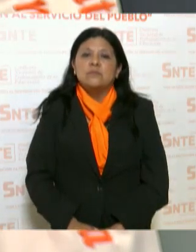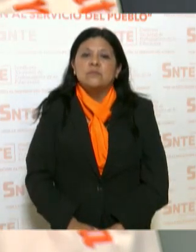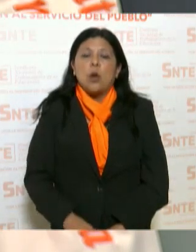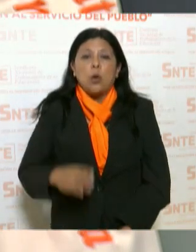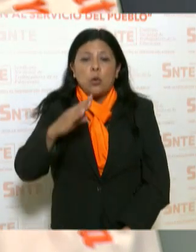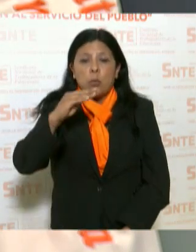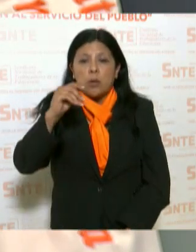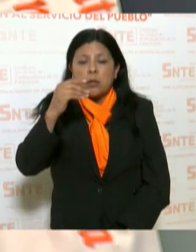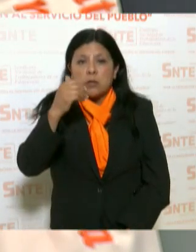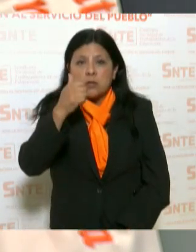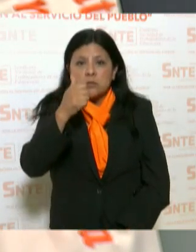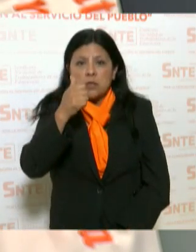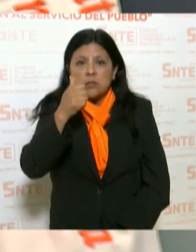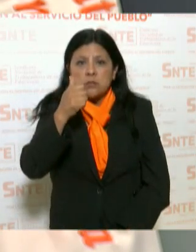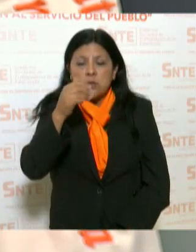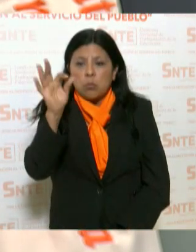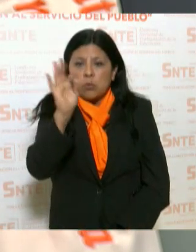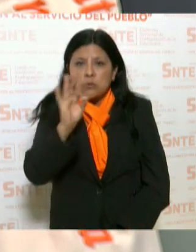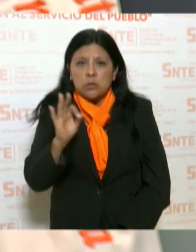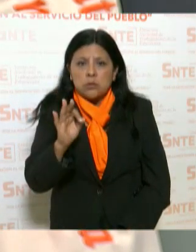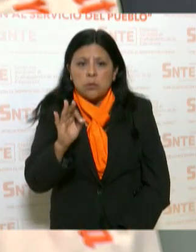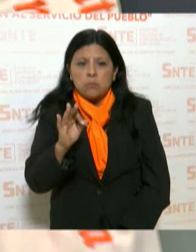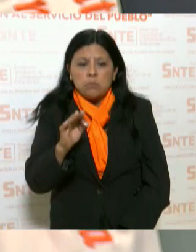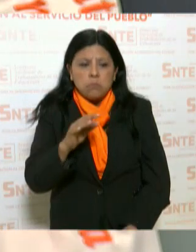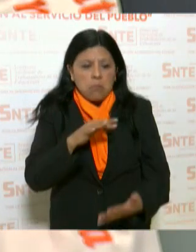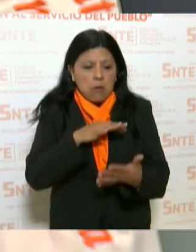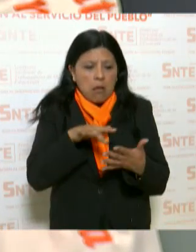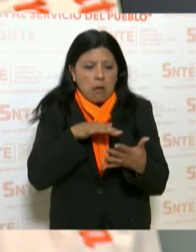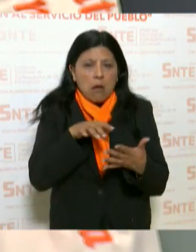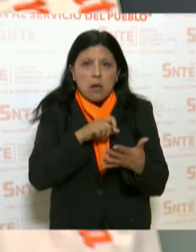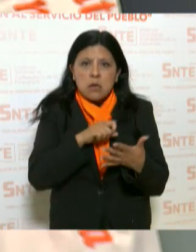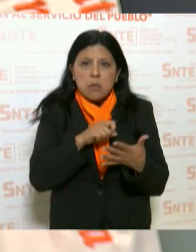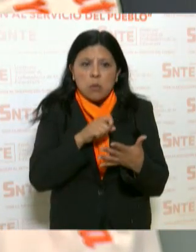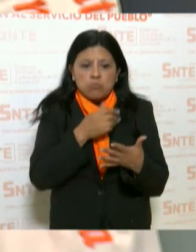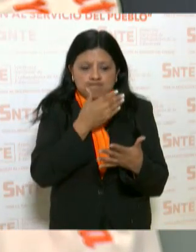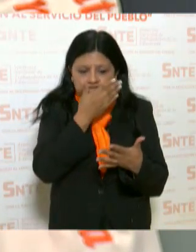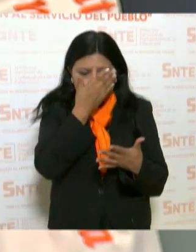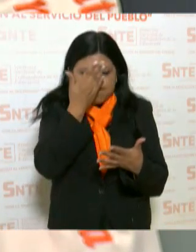96% no sabían leer, ni escribir, ni contar.